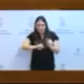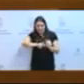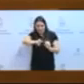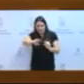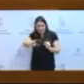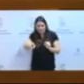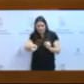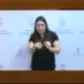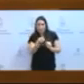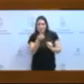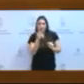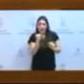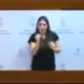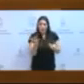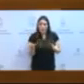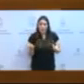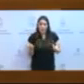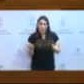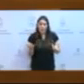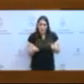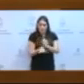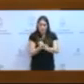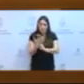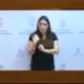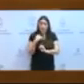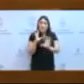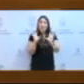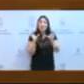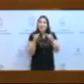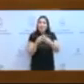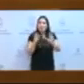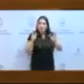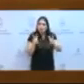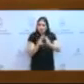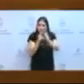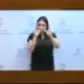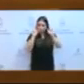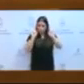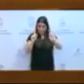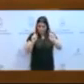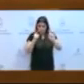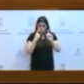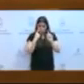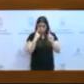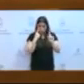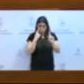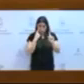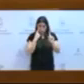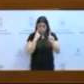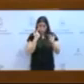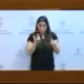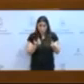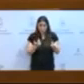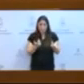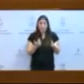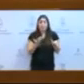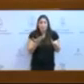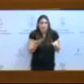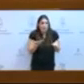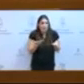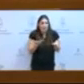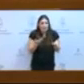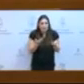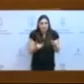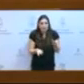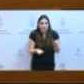está compuesto, ya está formado, pero es socioeducativo. Vuelvo otra vez al principio, sigue siendo el